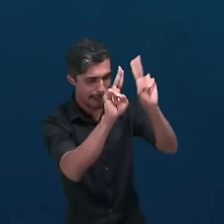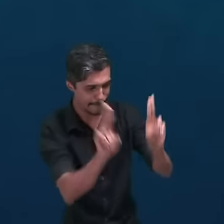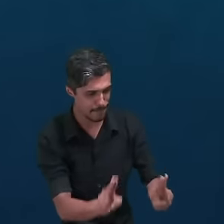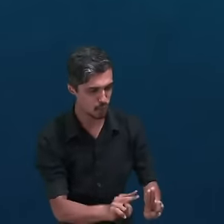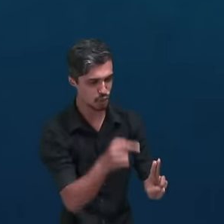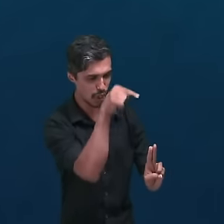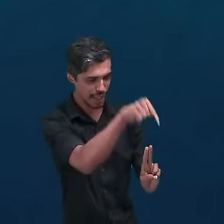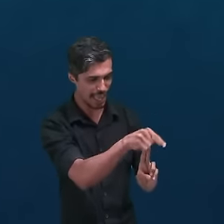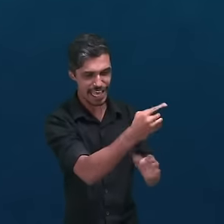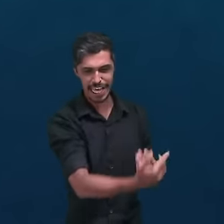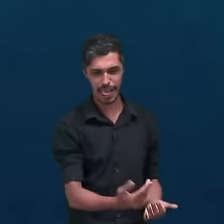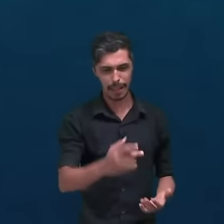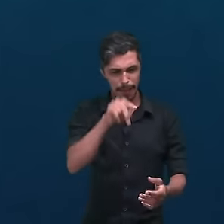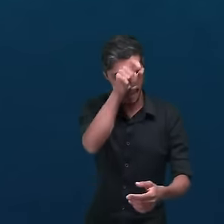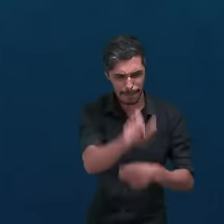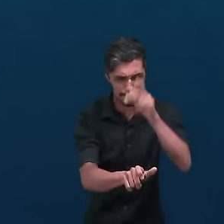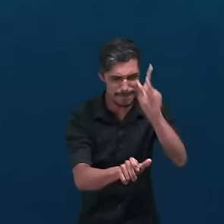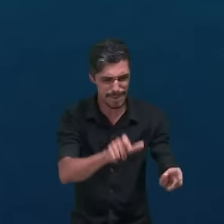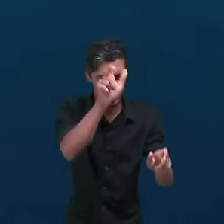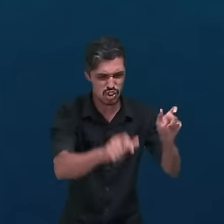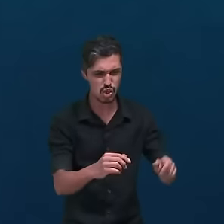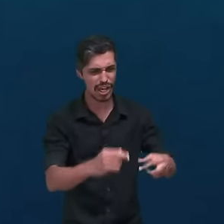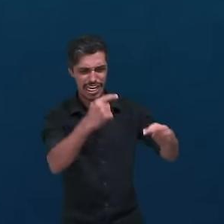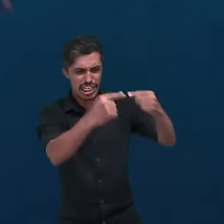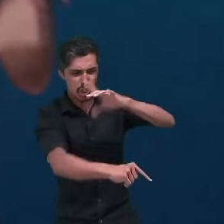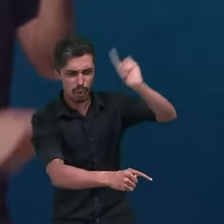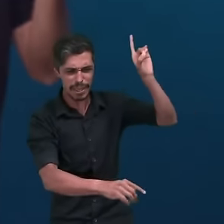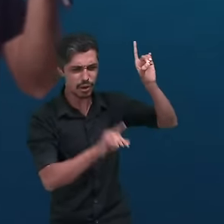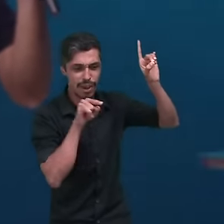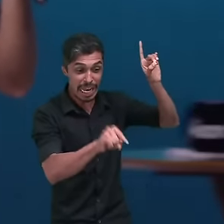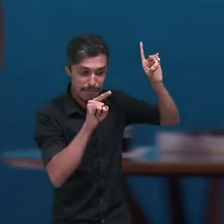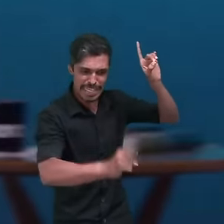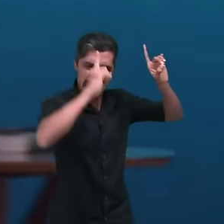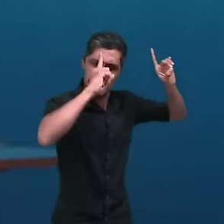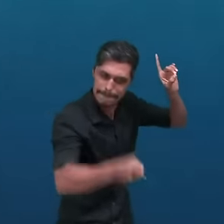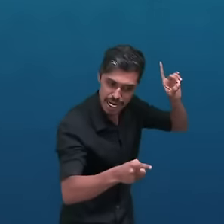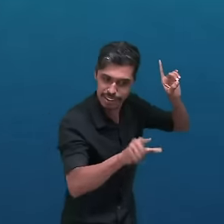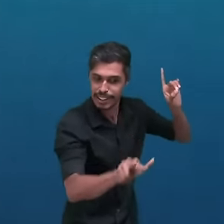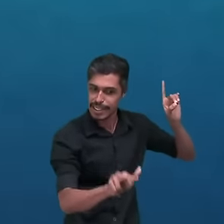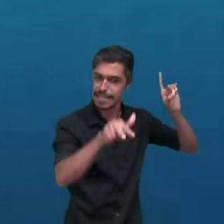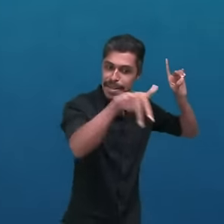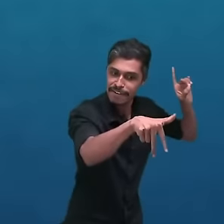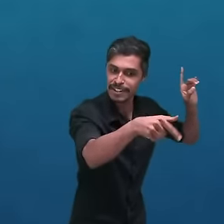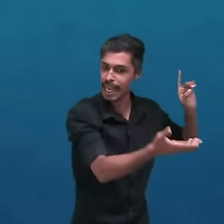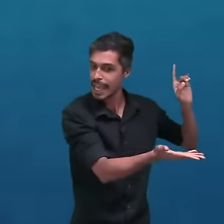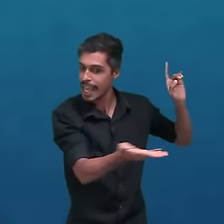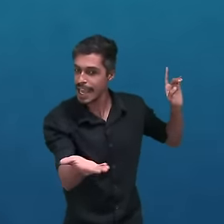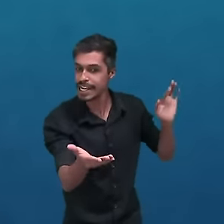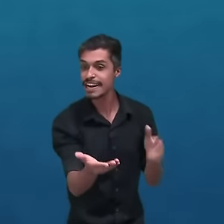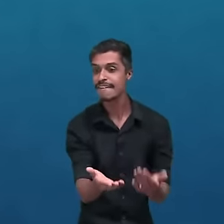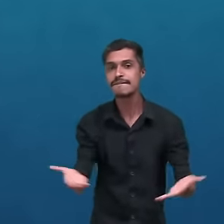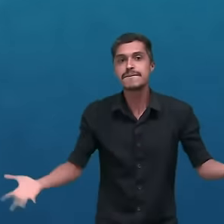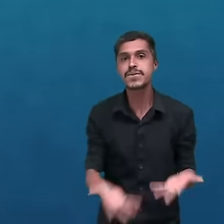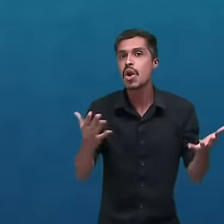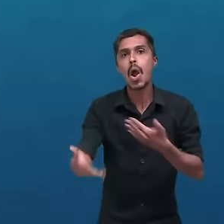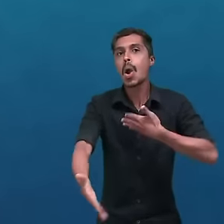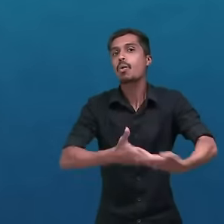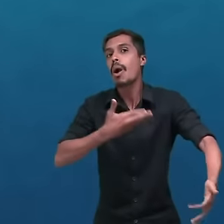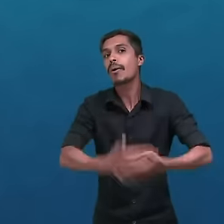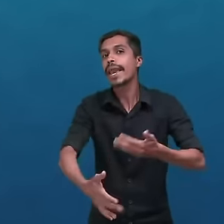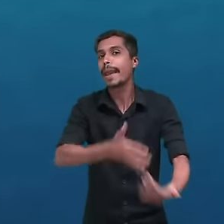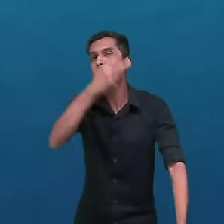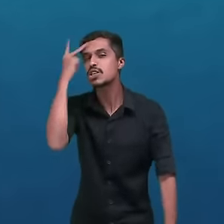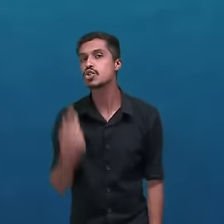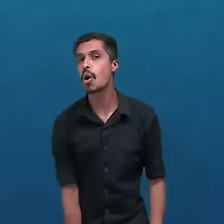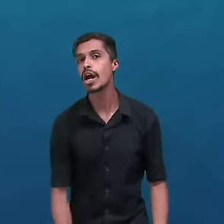abençoar, Él levanta un centurión para construir sinagoga. Cuando Dios quiera abençoar, Él levanta a quien quiere, como quiere, cuando